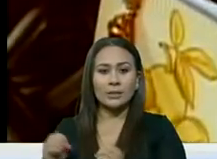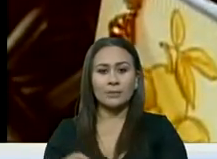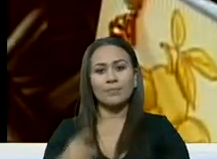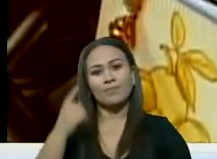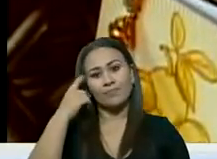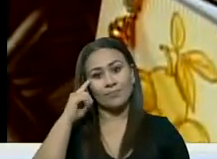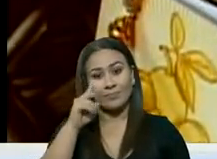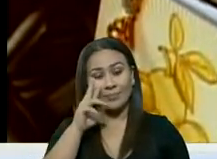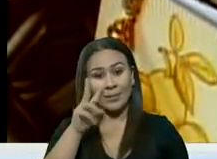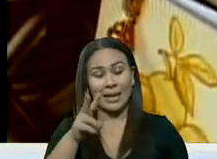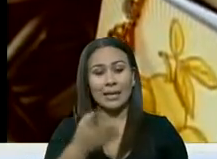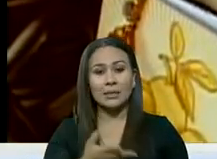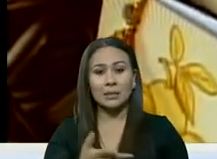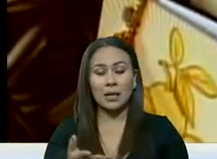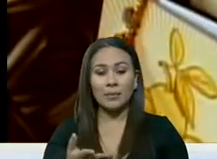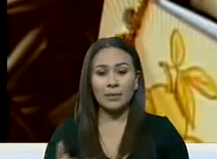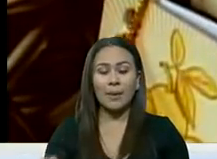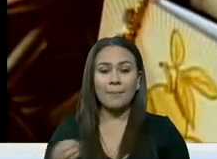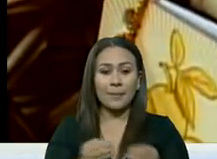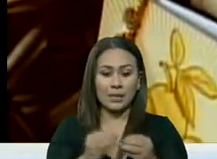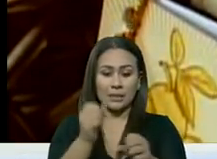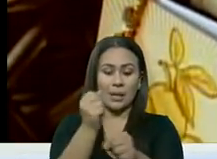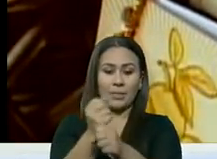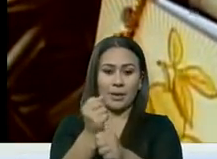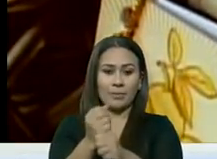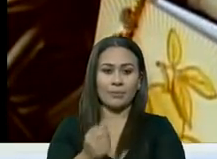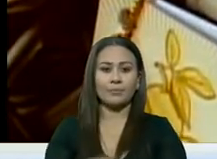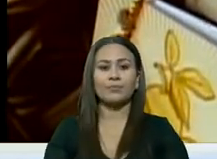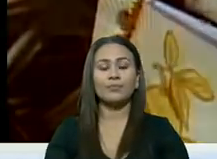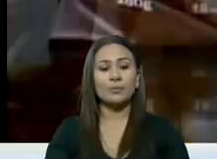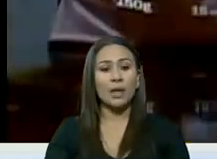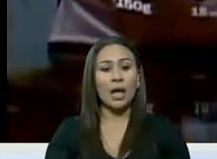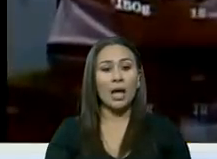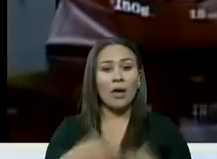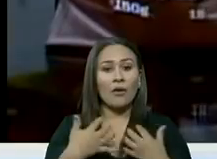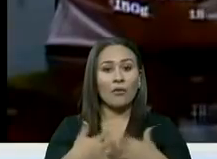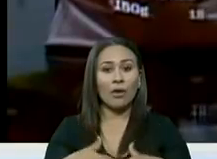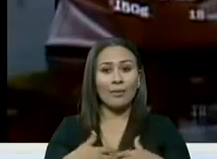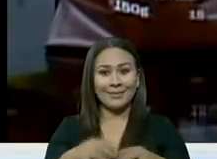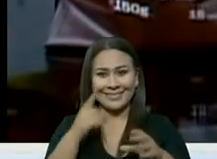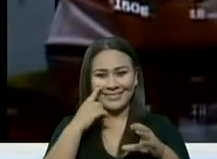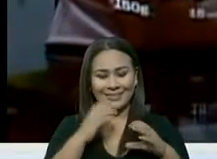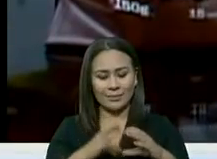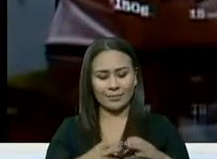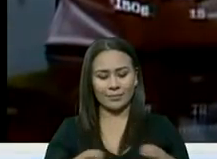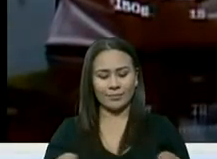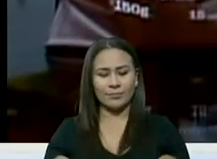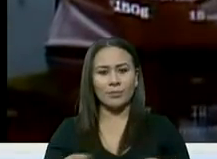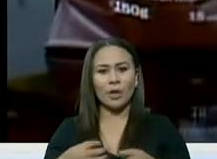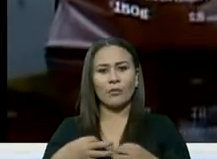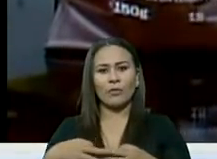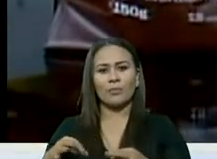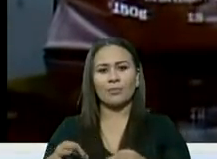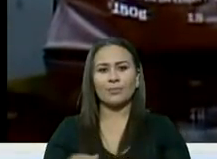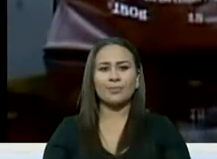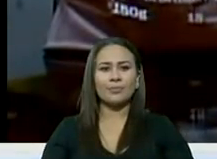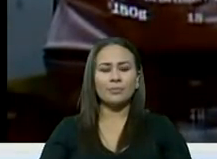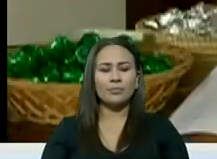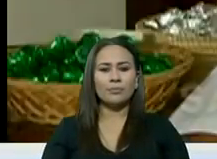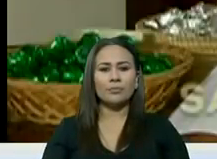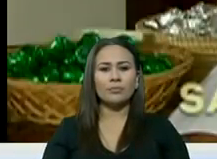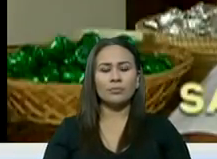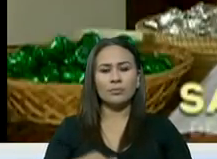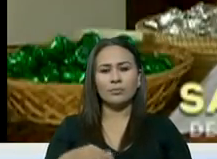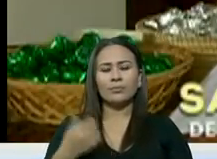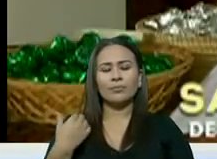sirven para generar empleo. Ya la fábrica está diseñada, tiene prácticamente la cadena, la línea de